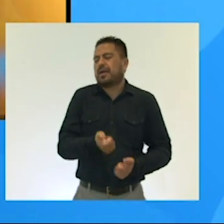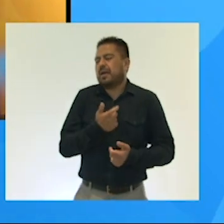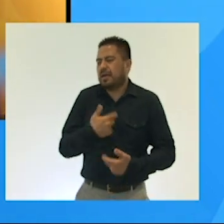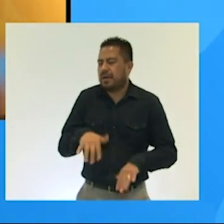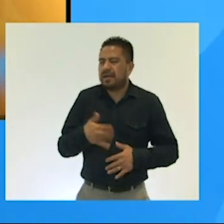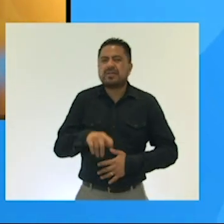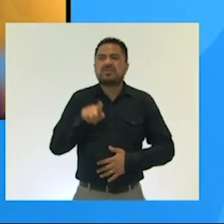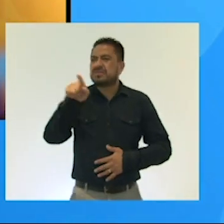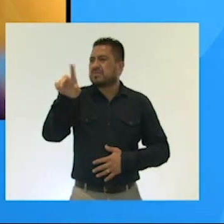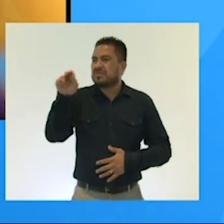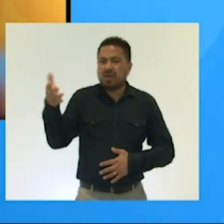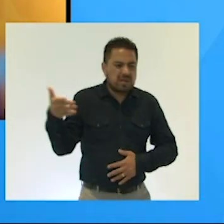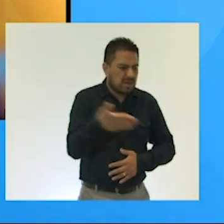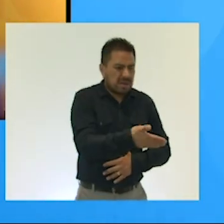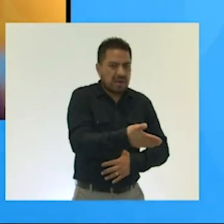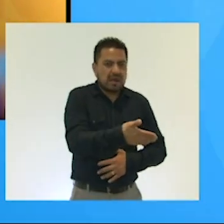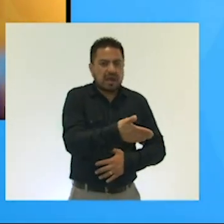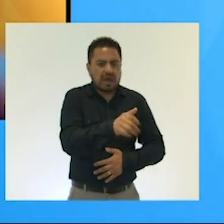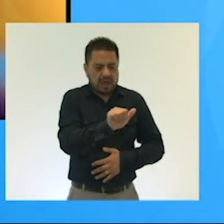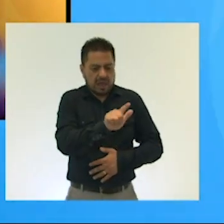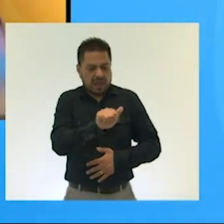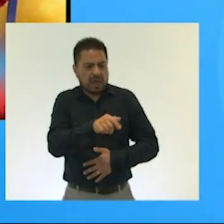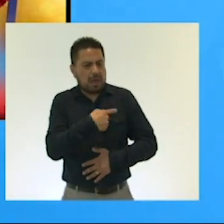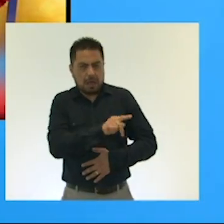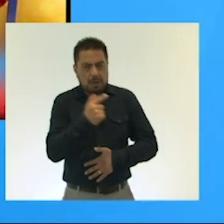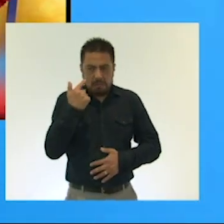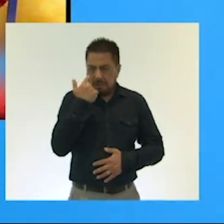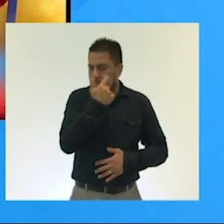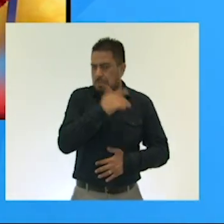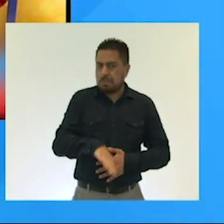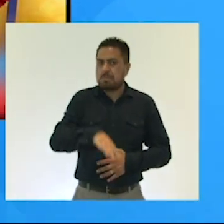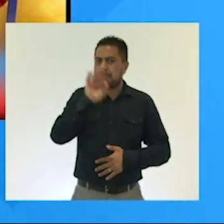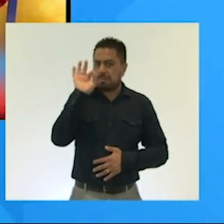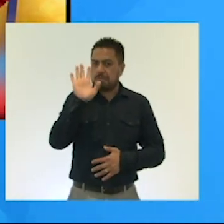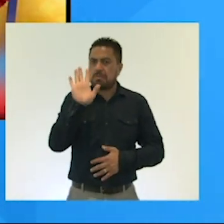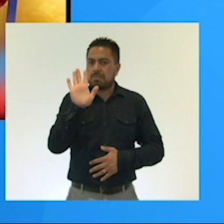¿Entonces usted no se lo pedía? ¿Alan lo hacía por gusto?